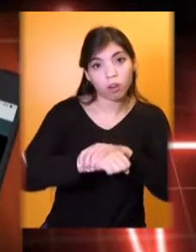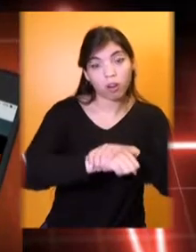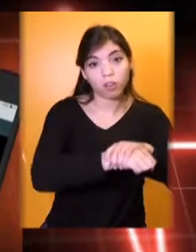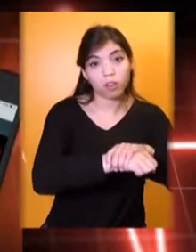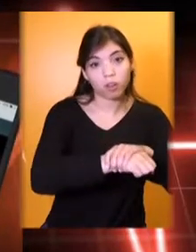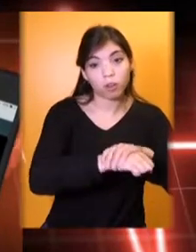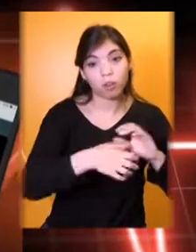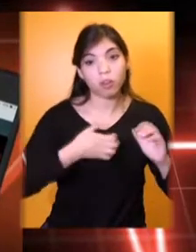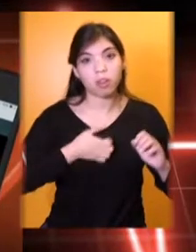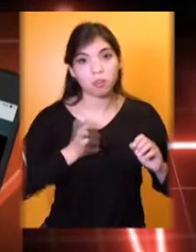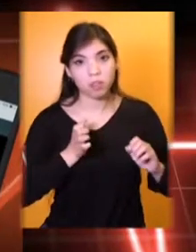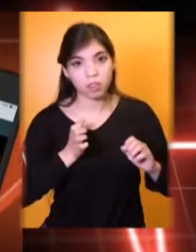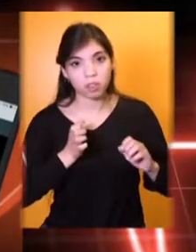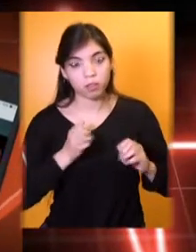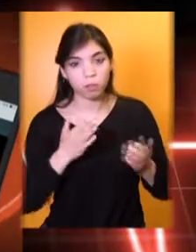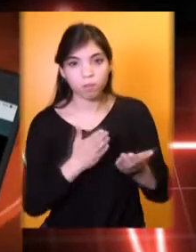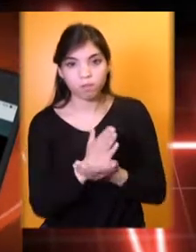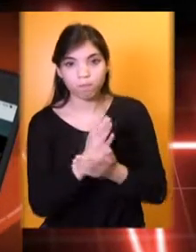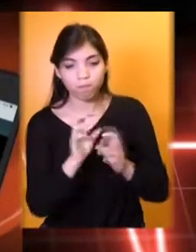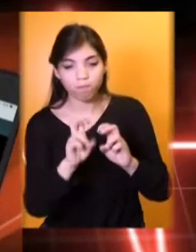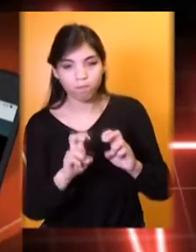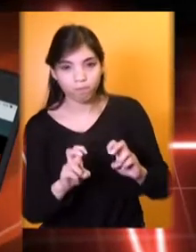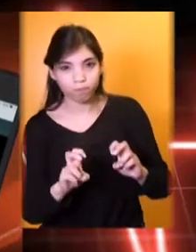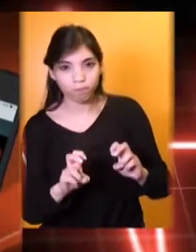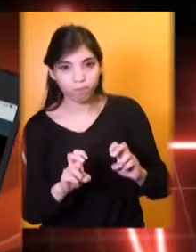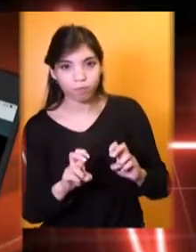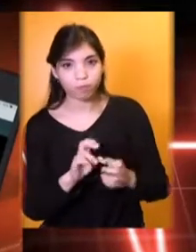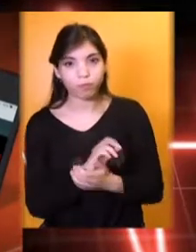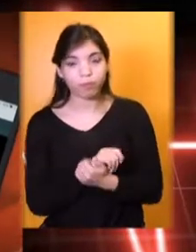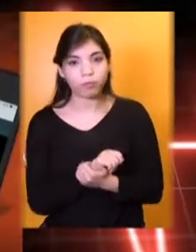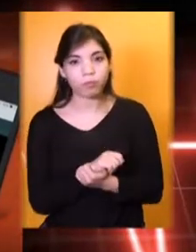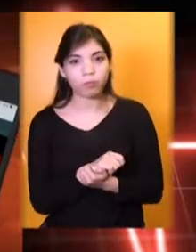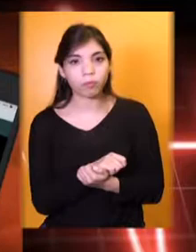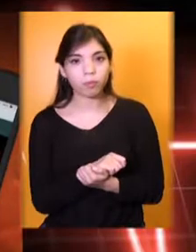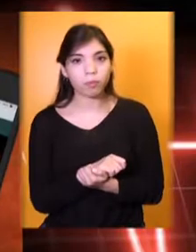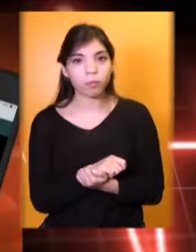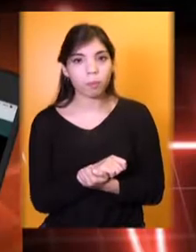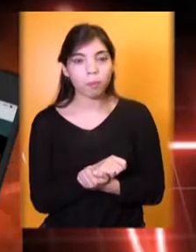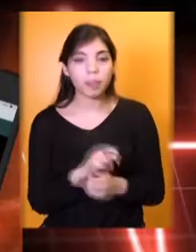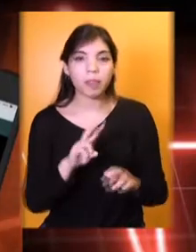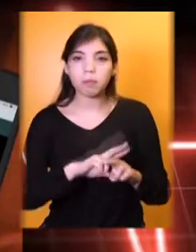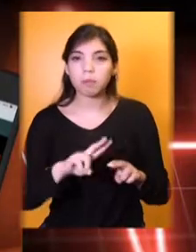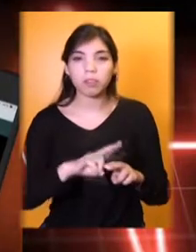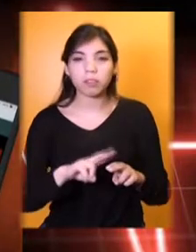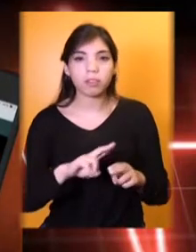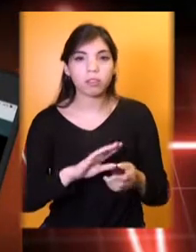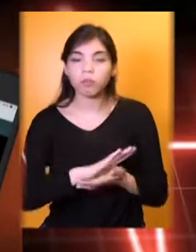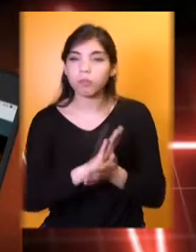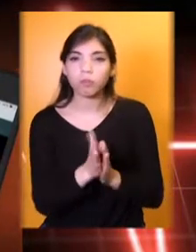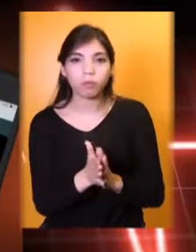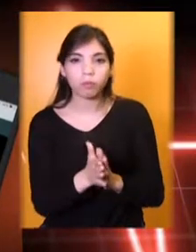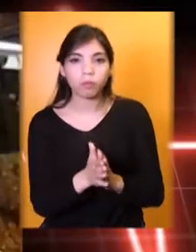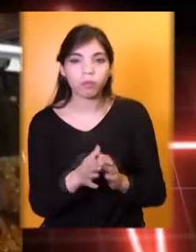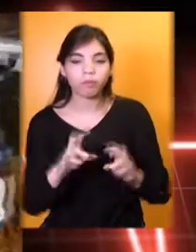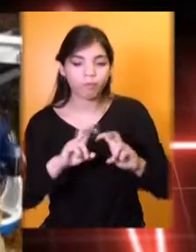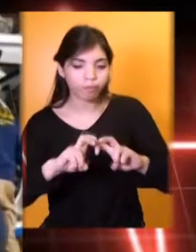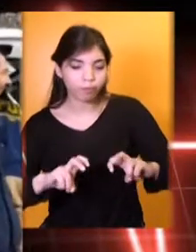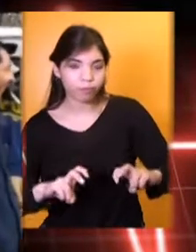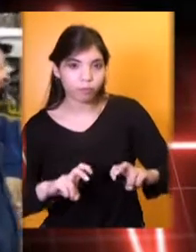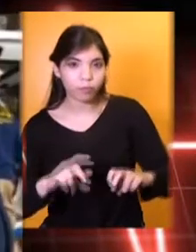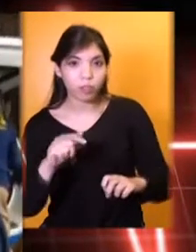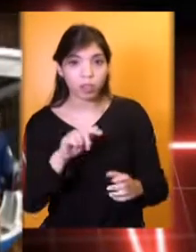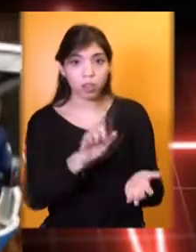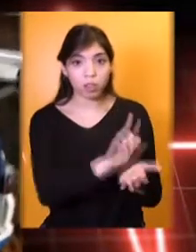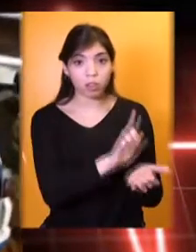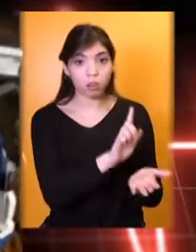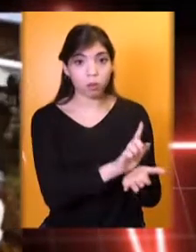la Policía de Investigaciones, está siendo llevado a la unidad de investigaciones para todas las diligencias correspondientes. En el